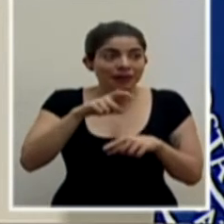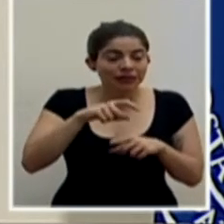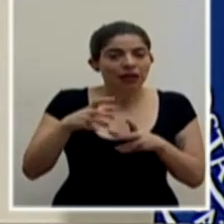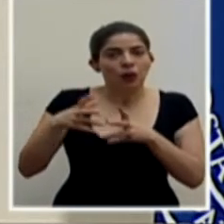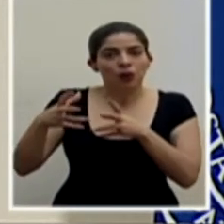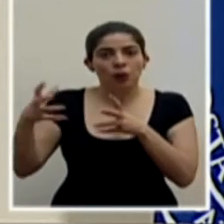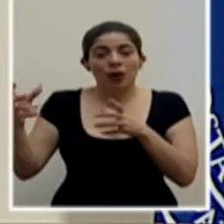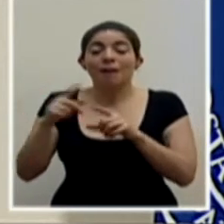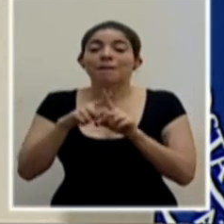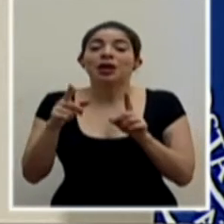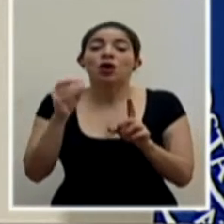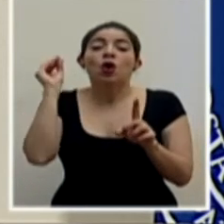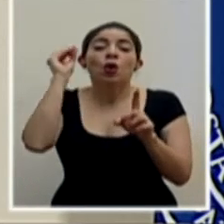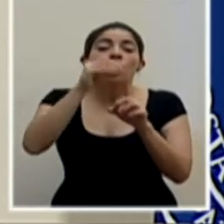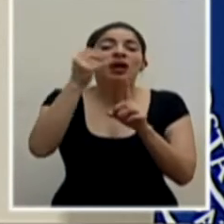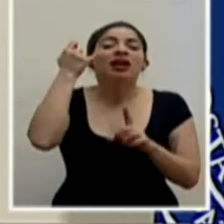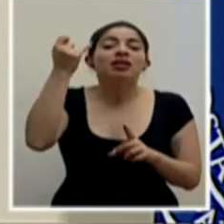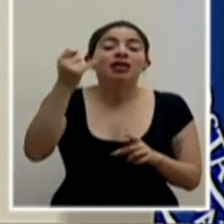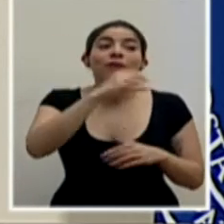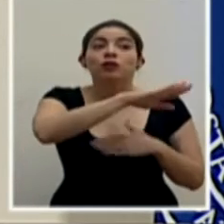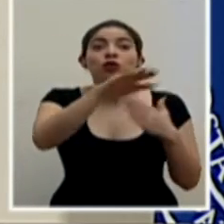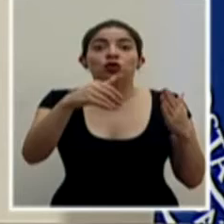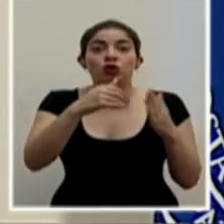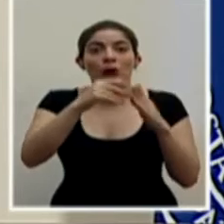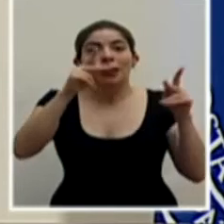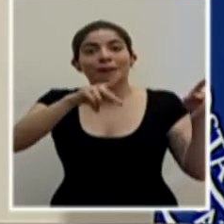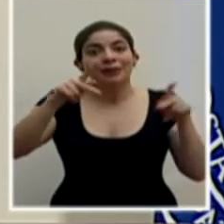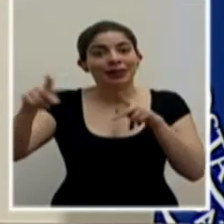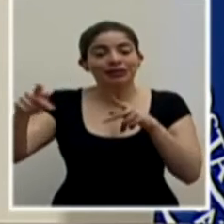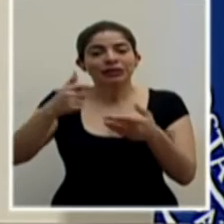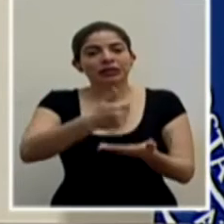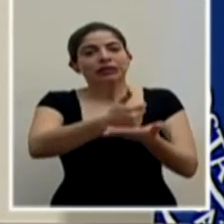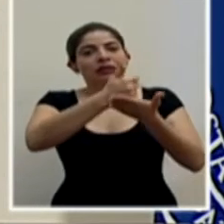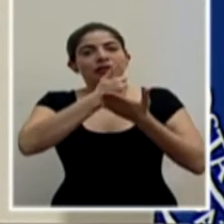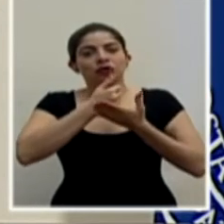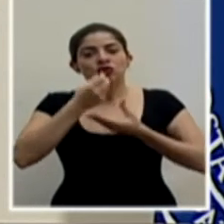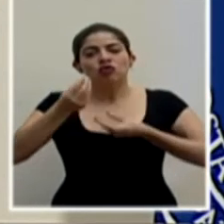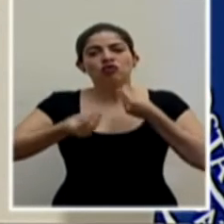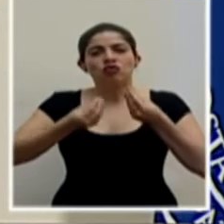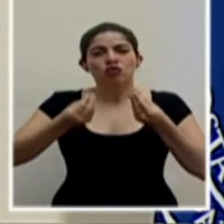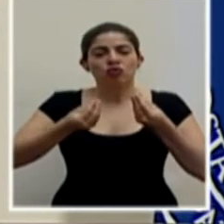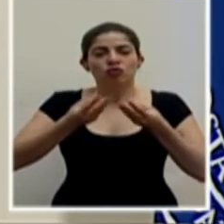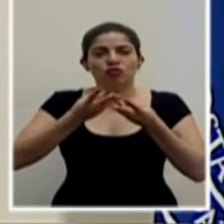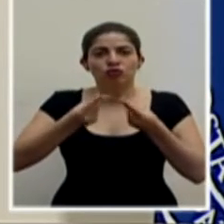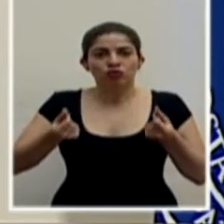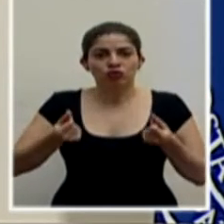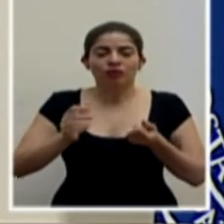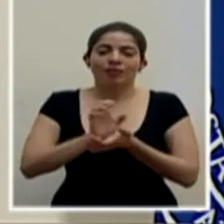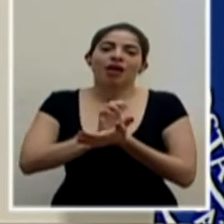idea es que la población en general sea parte de la solución en evitar ese